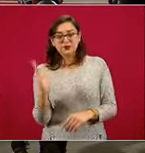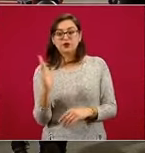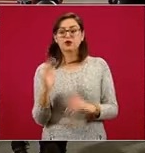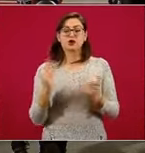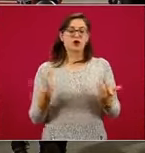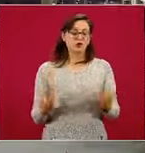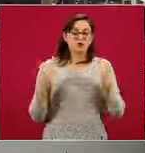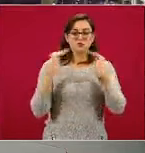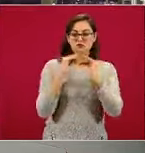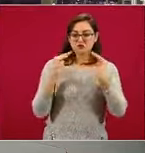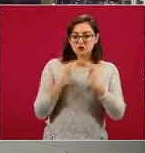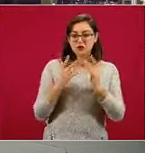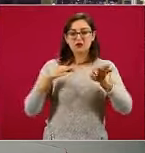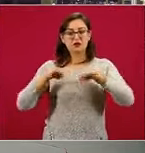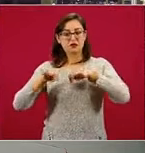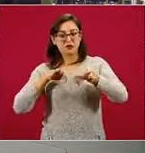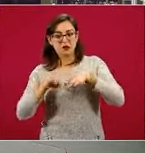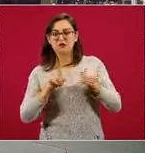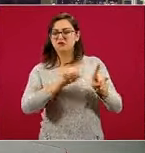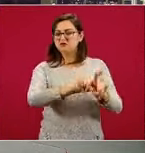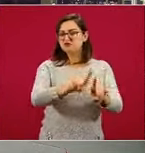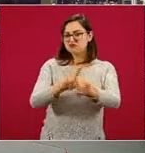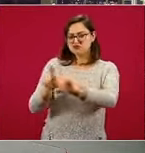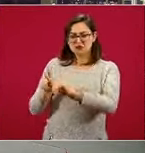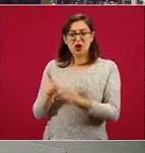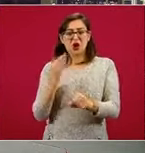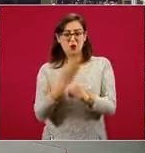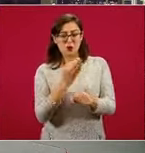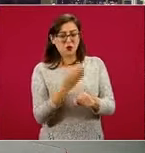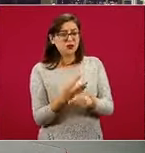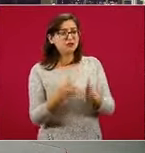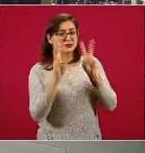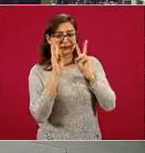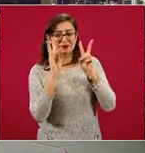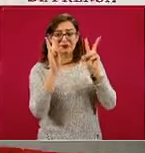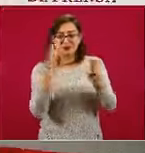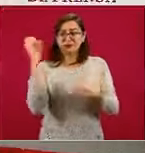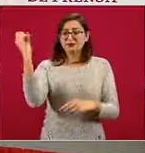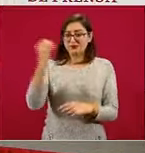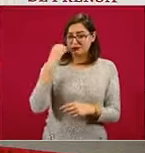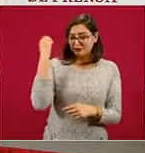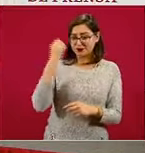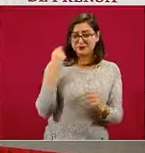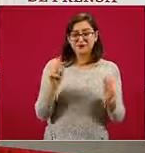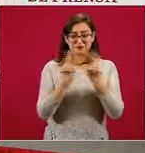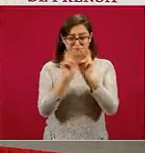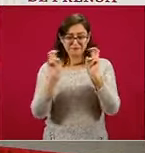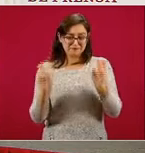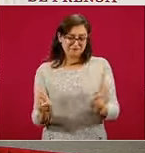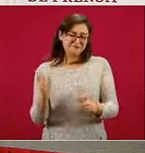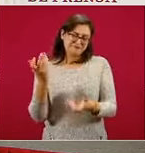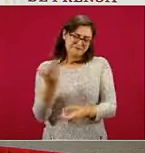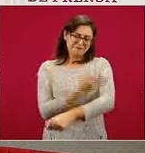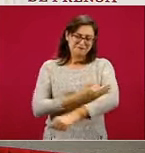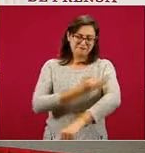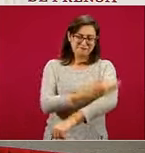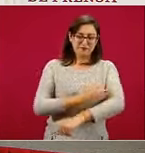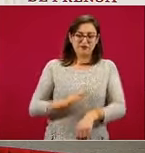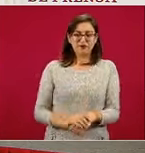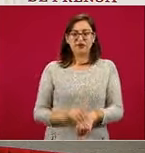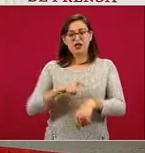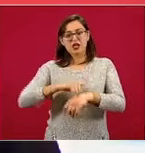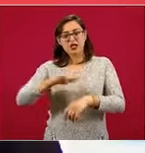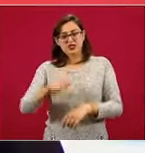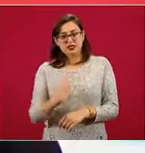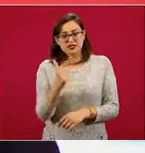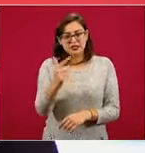de trabajo, en otras áreas donde pudieran estar sintonizando esta conferencia vespertina. Son las